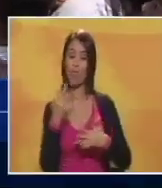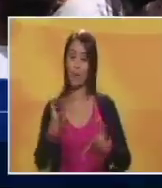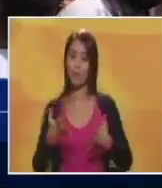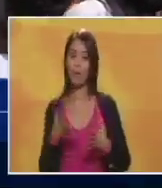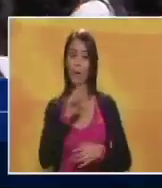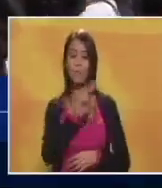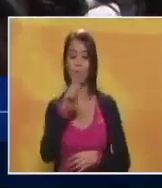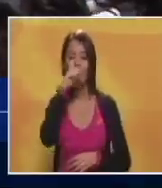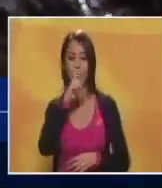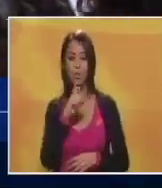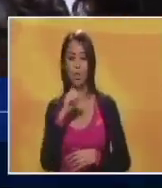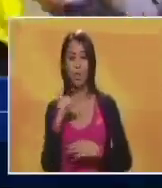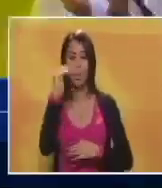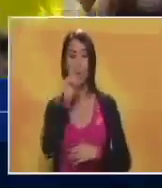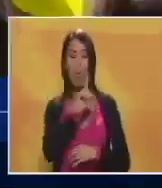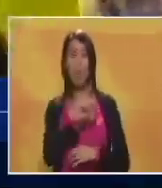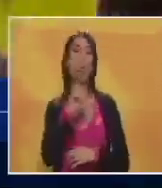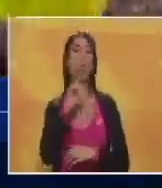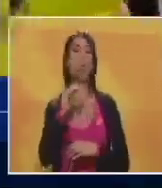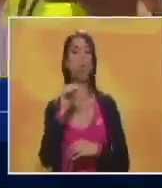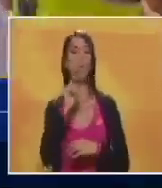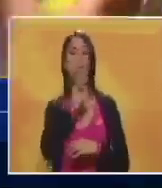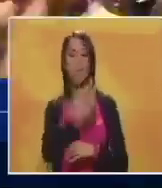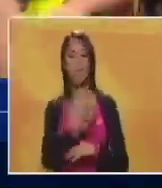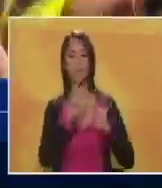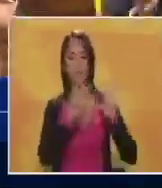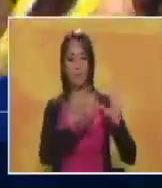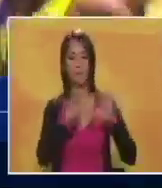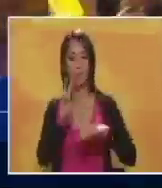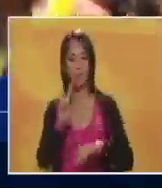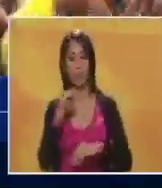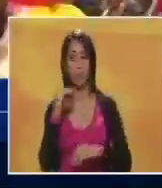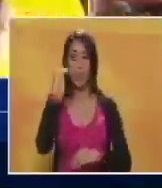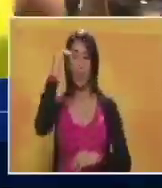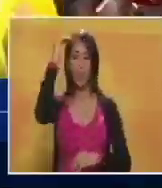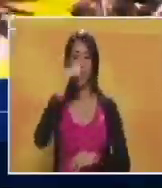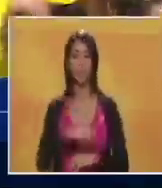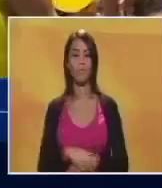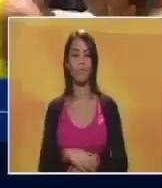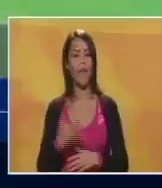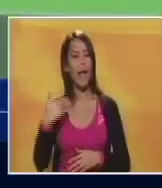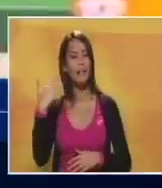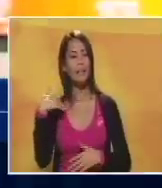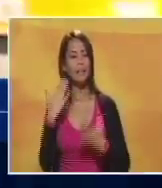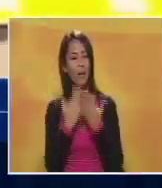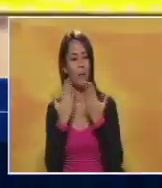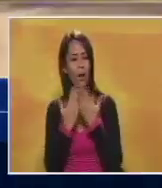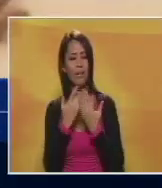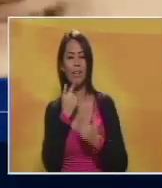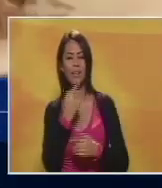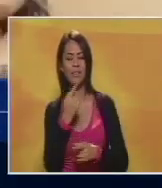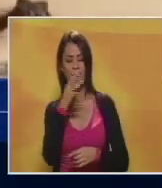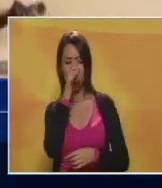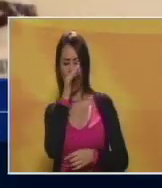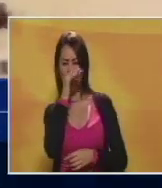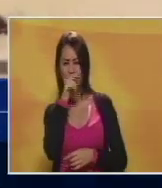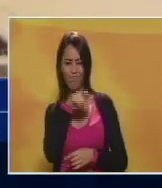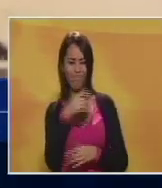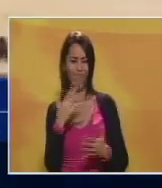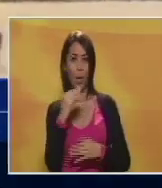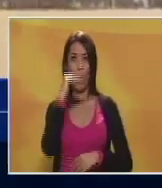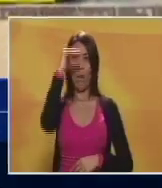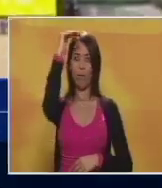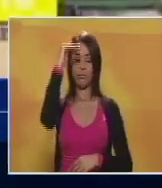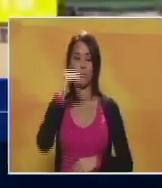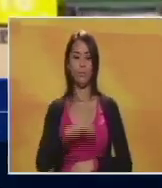de edad mide 1,92 m. Los apodos en su etapa escolar siempre incluían burlas sobre su gran